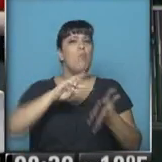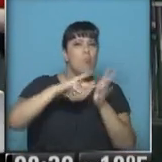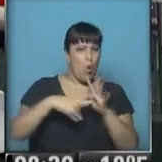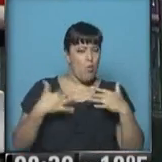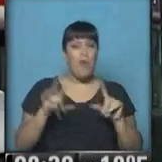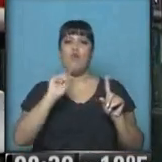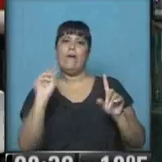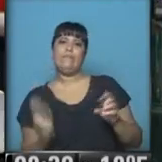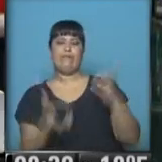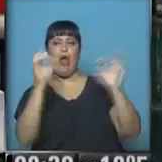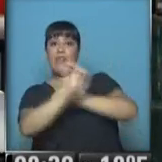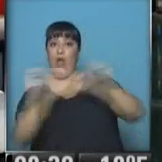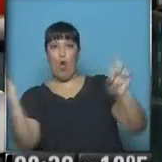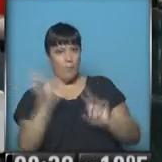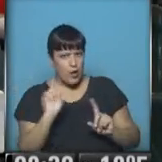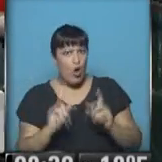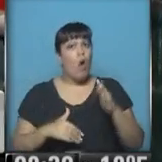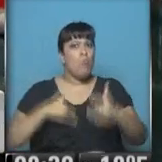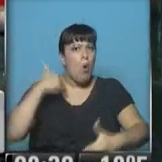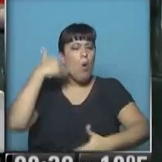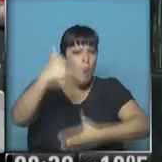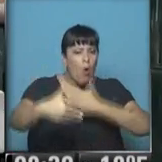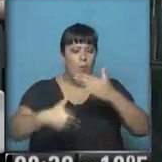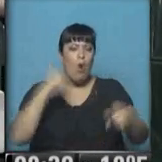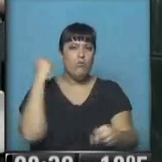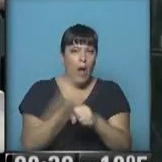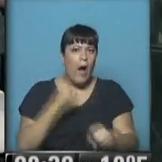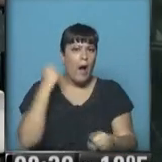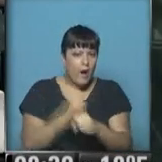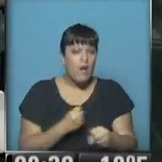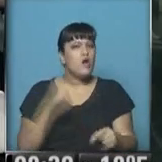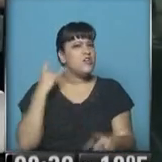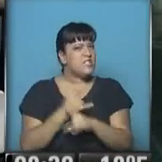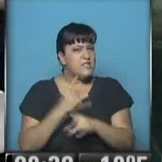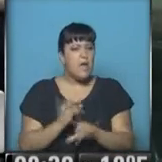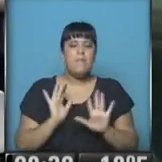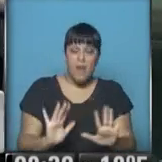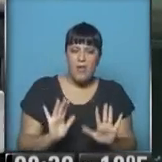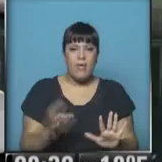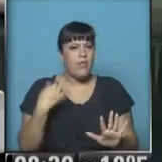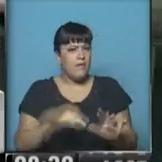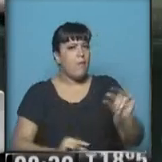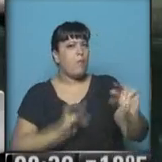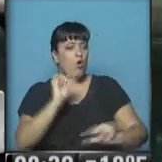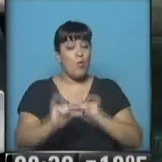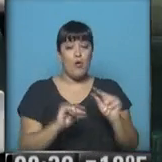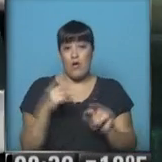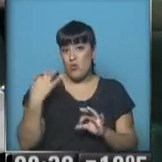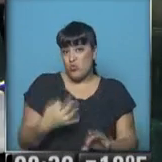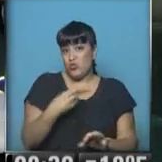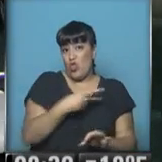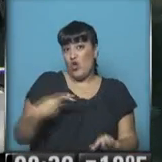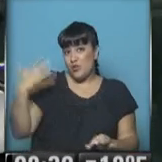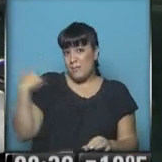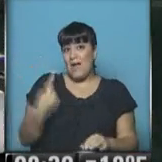espontáneo para llegar a un estadía una meta hay que cumplir pasos muy bien terados hace dos semanas un